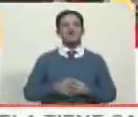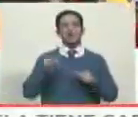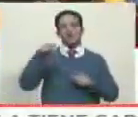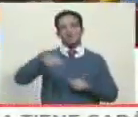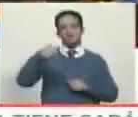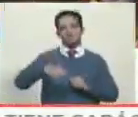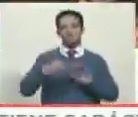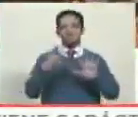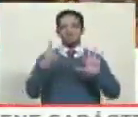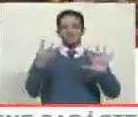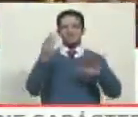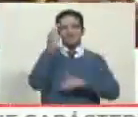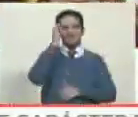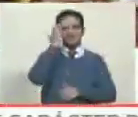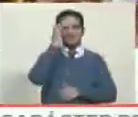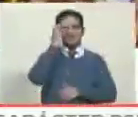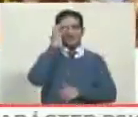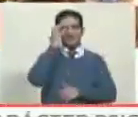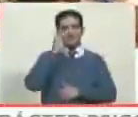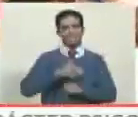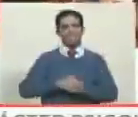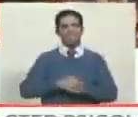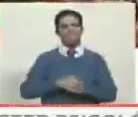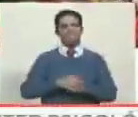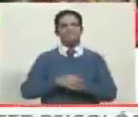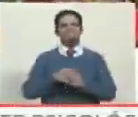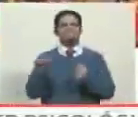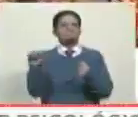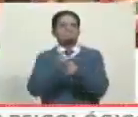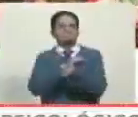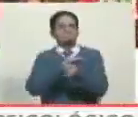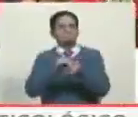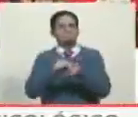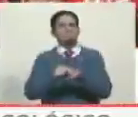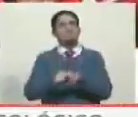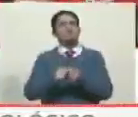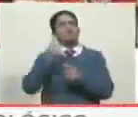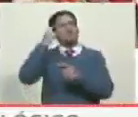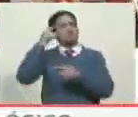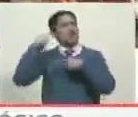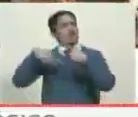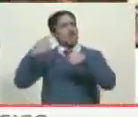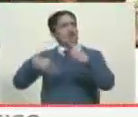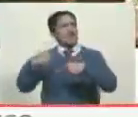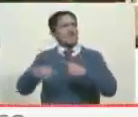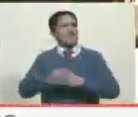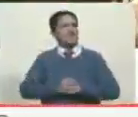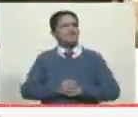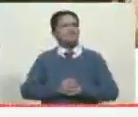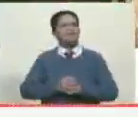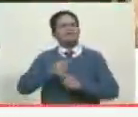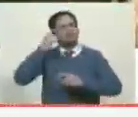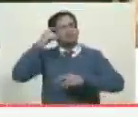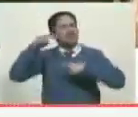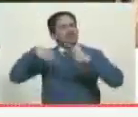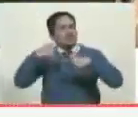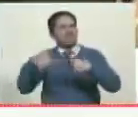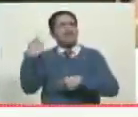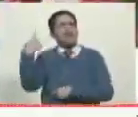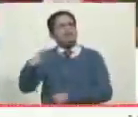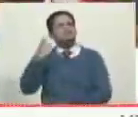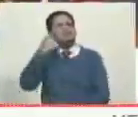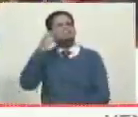arrastramiento al imperialismo norteamericano todos los días todos los días hay una amenaza